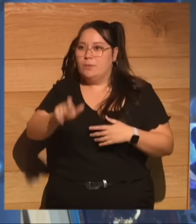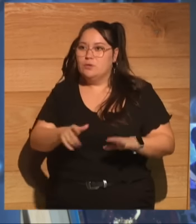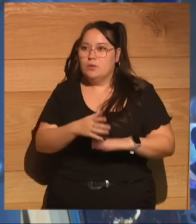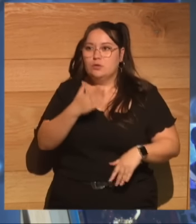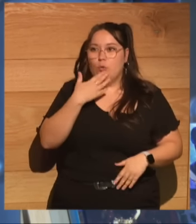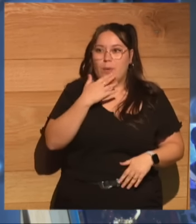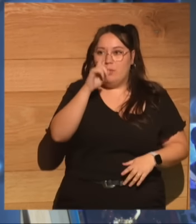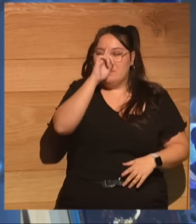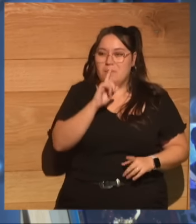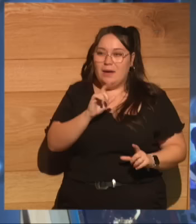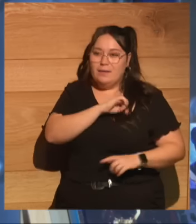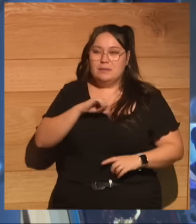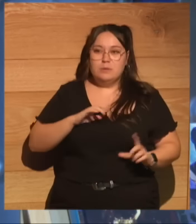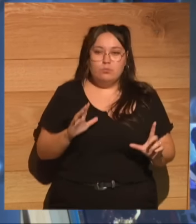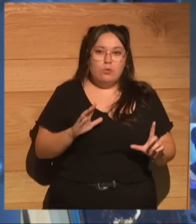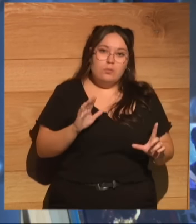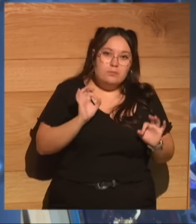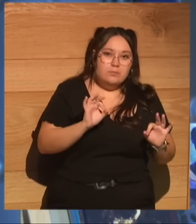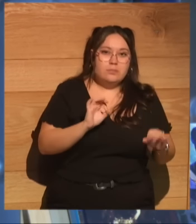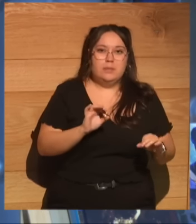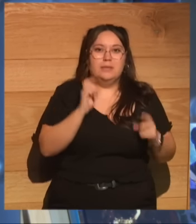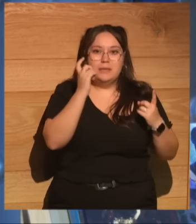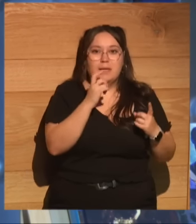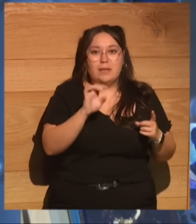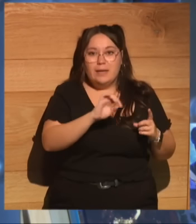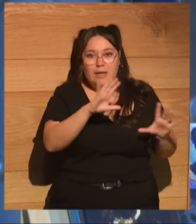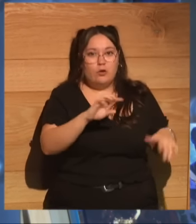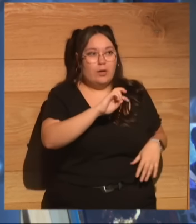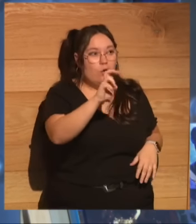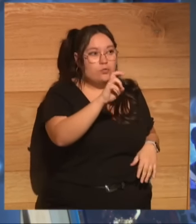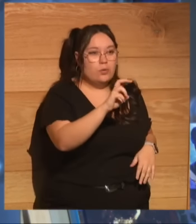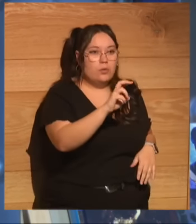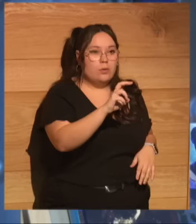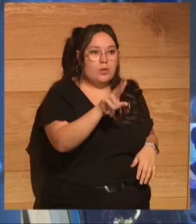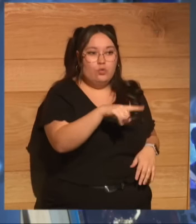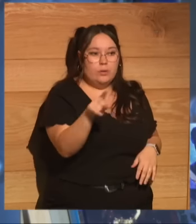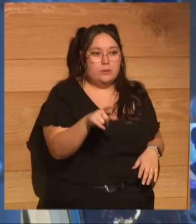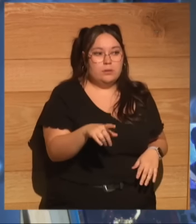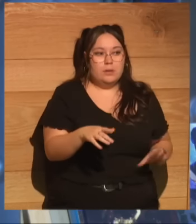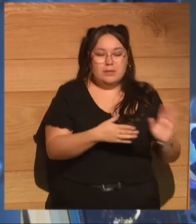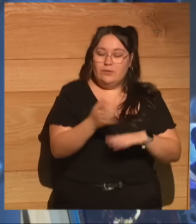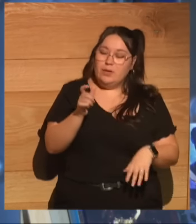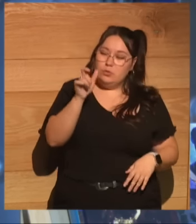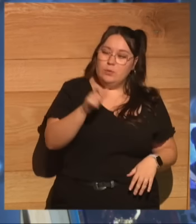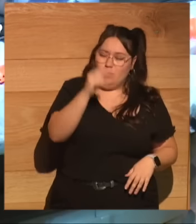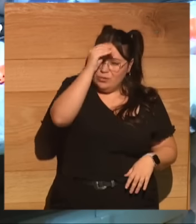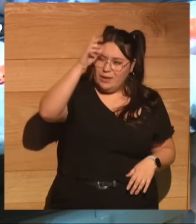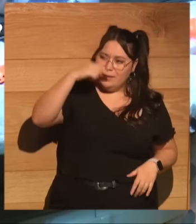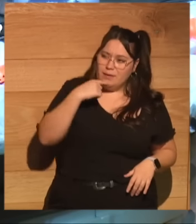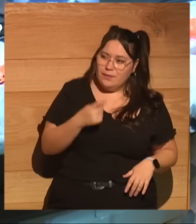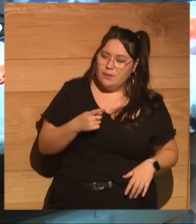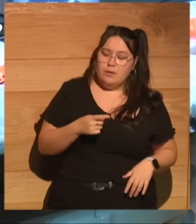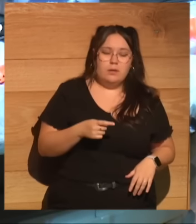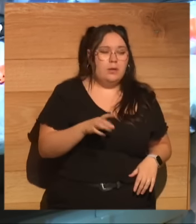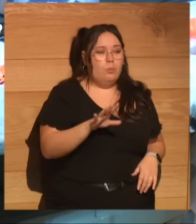de sí mismo al mundo. Claro. Y tratar de dejar bien claro al otro quién uno es. Por eso generalmente. Y que es una persona muy inteligente, a lo mejor. Por